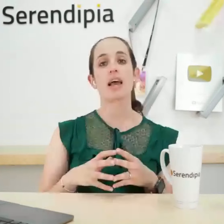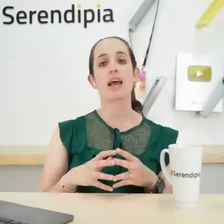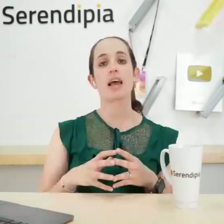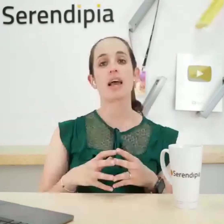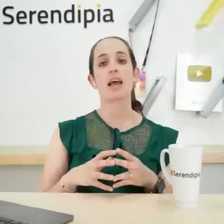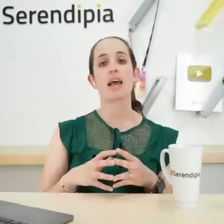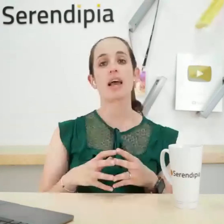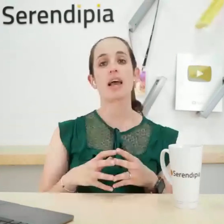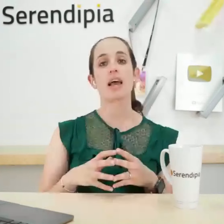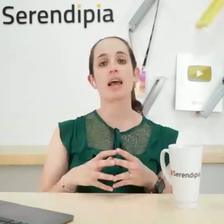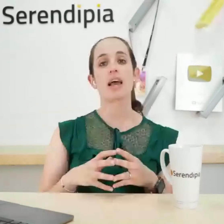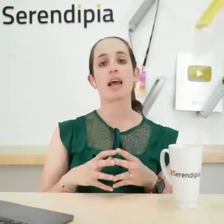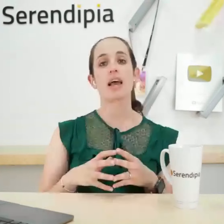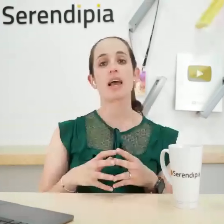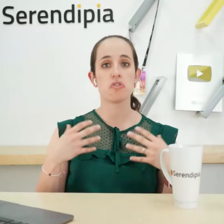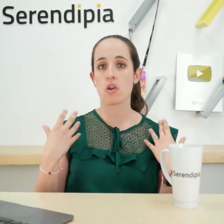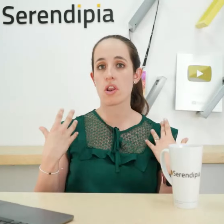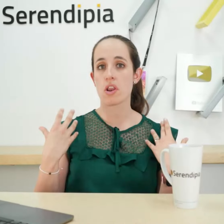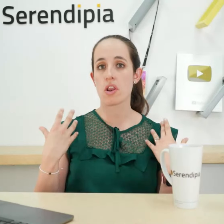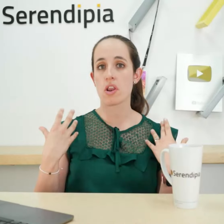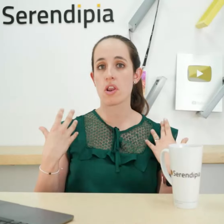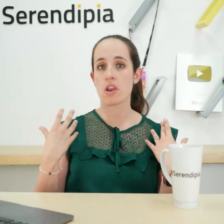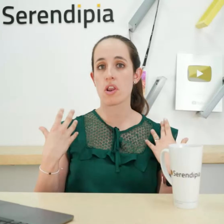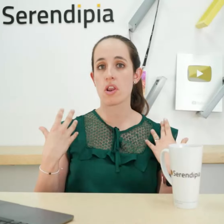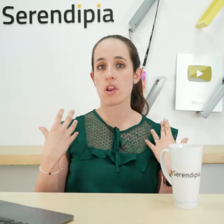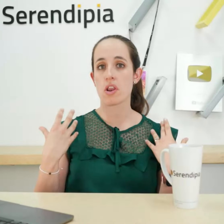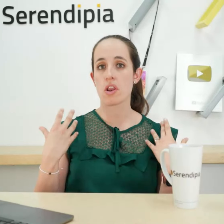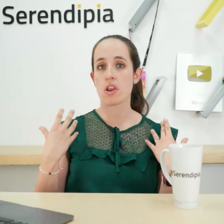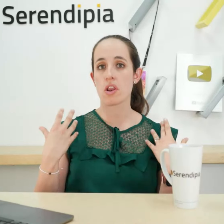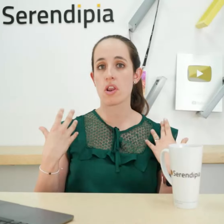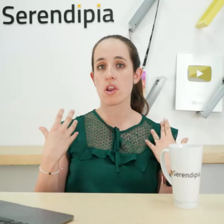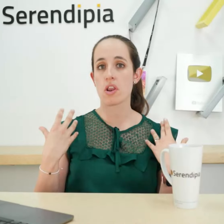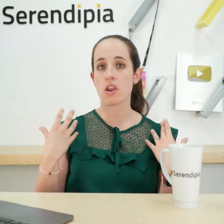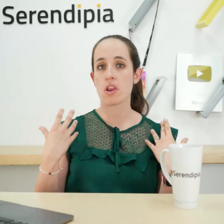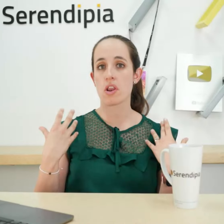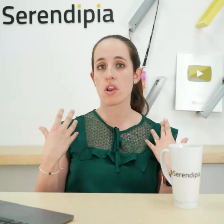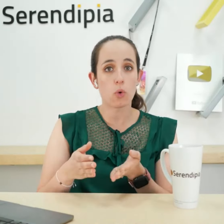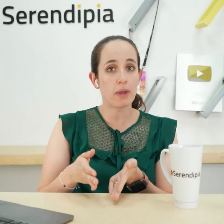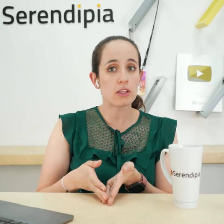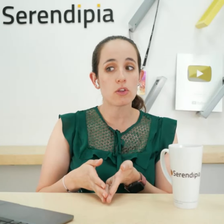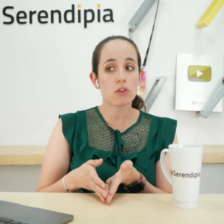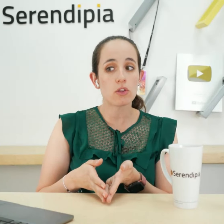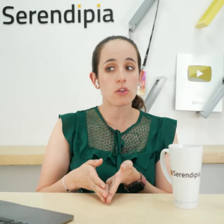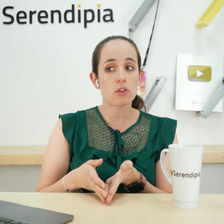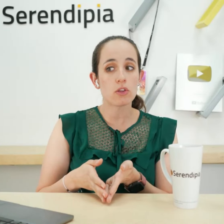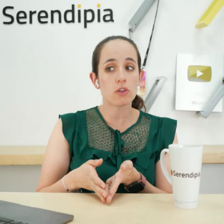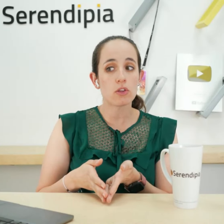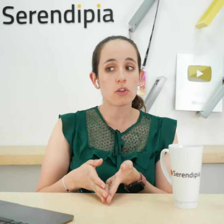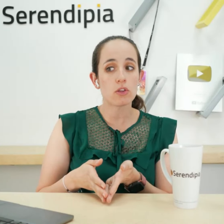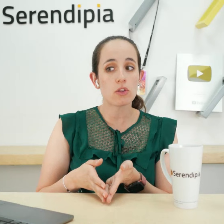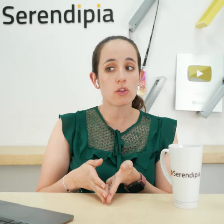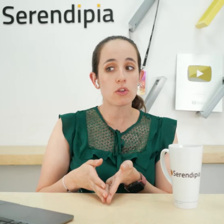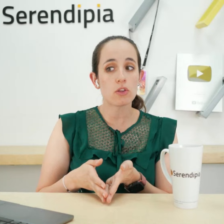de un campo del ejército, no les entregaron los documentos, les han entregado pocos documentos, los que el